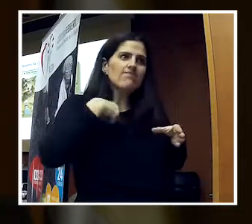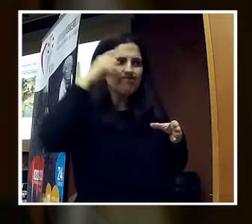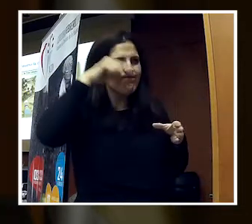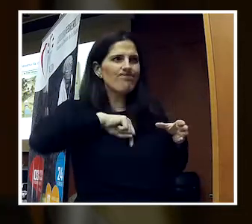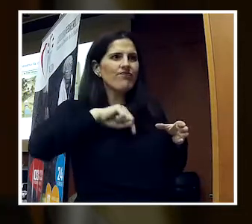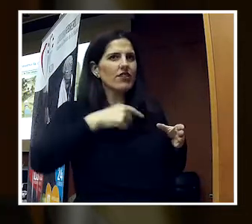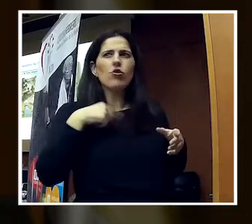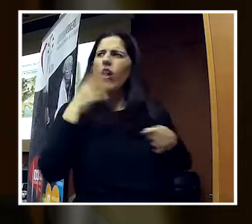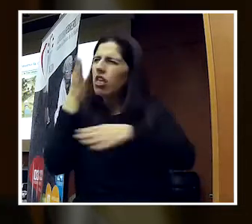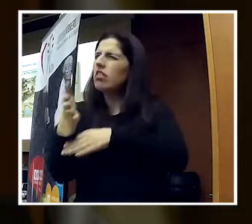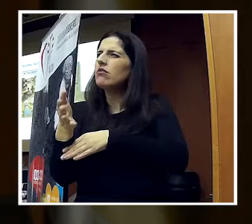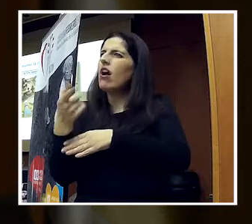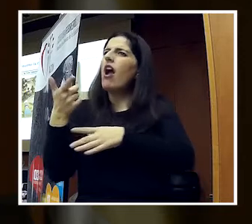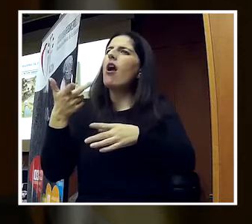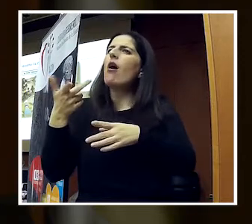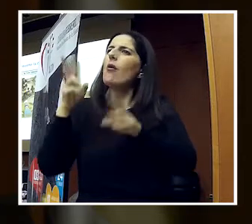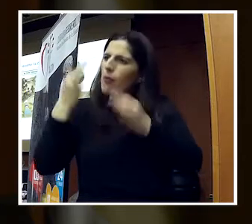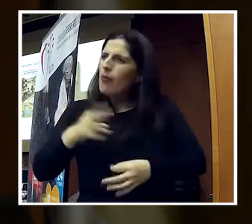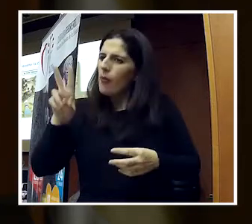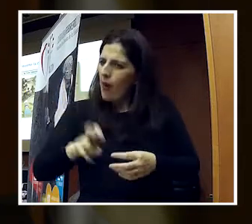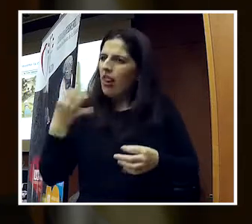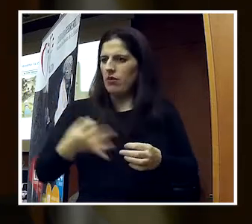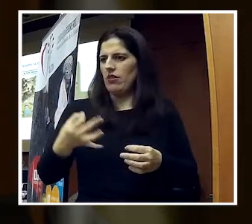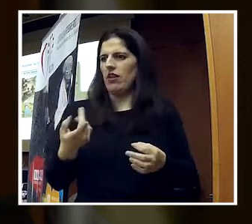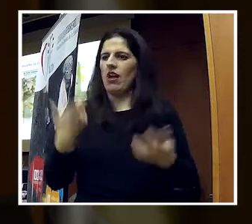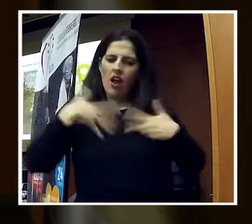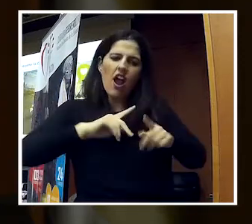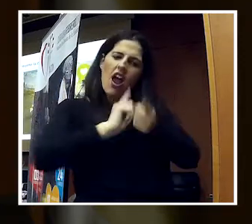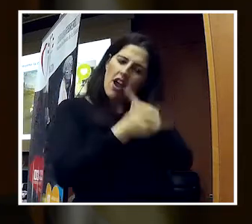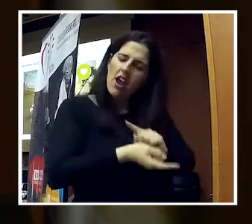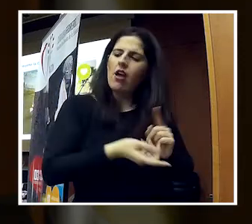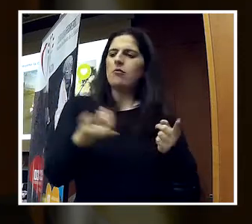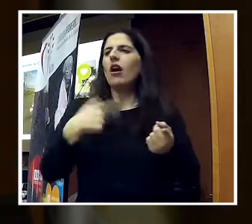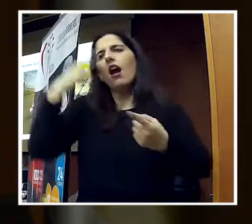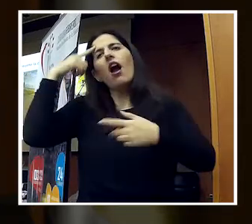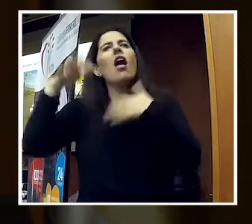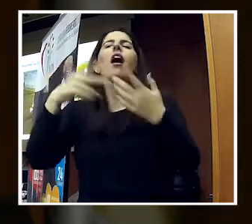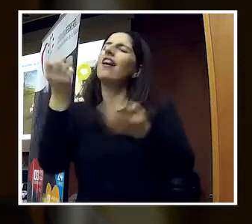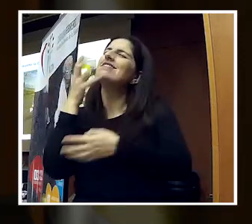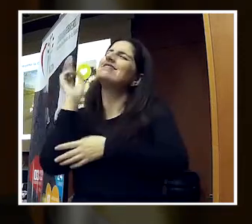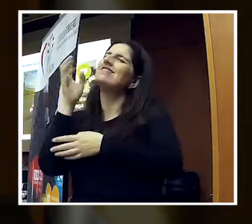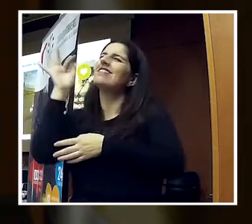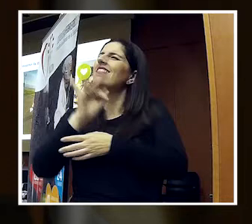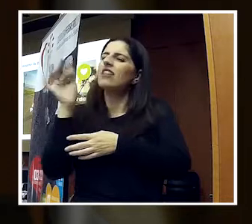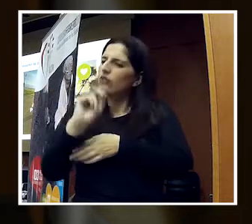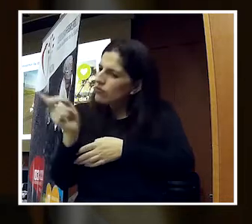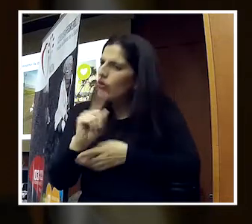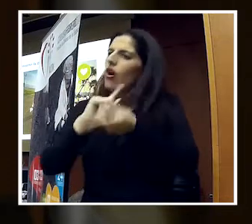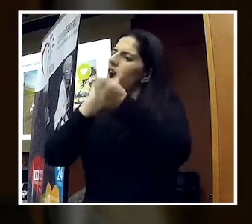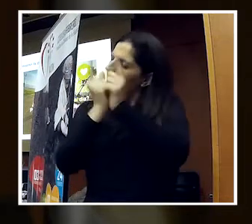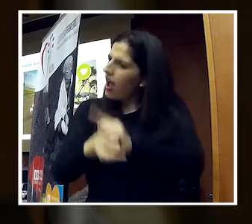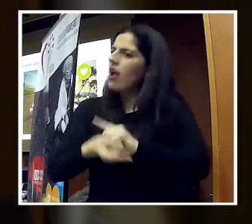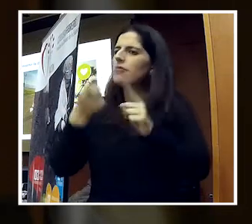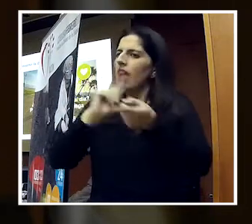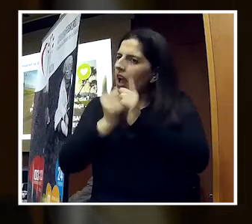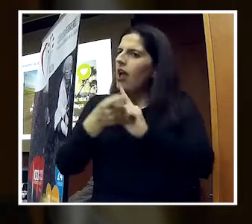decirle, hemos estado aquí y tenemos un grave problema que entre todos tenemos que resolver, ¿no? Esto es de la campaña del Gobierno de Canarias que